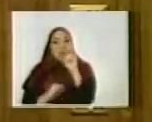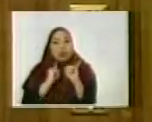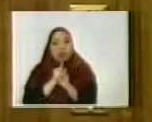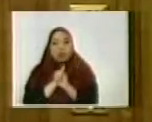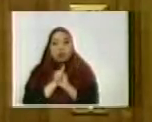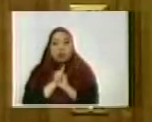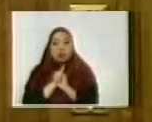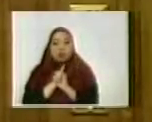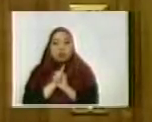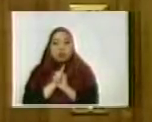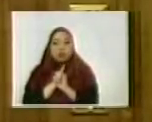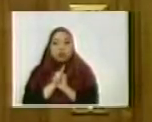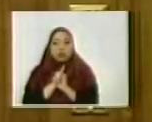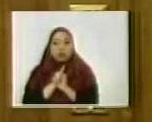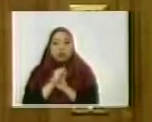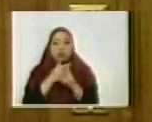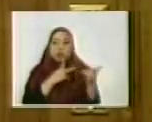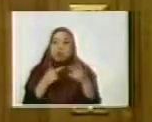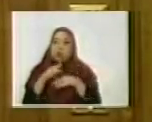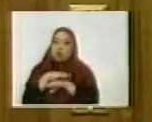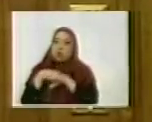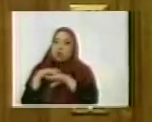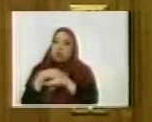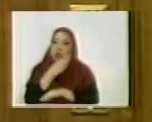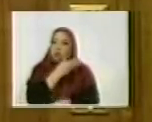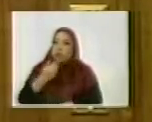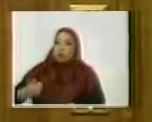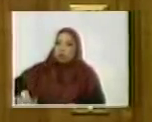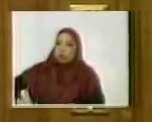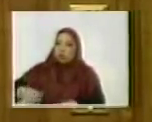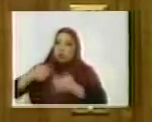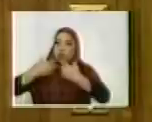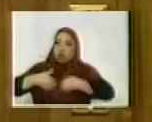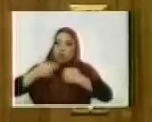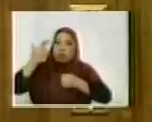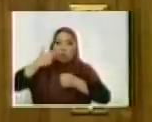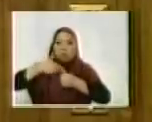internacional. Ministro, presidente de PDVSA,